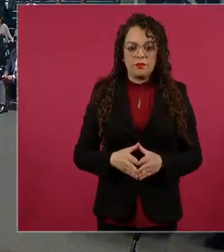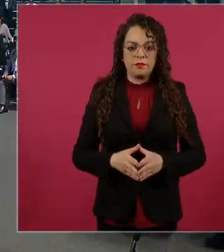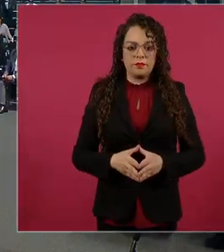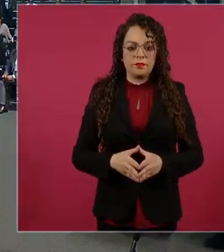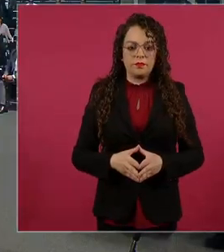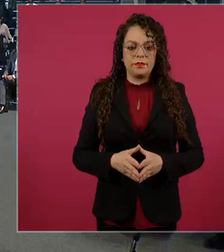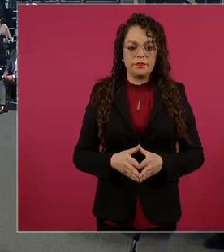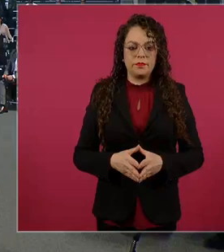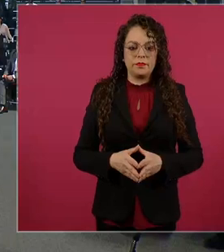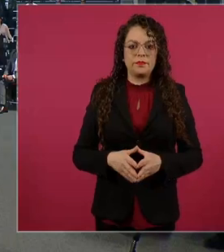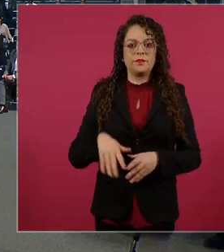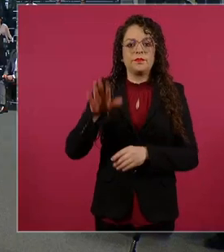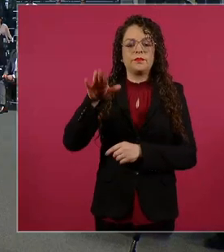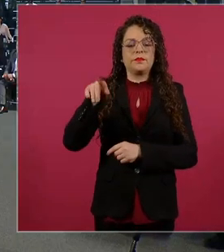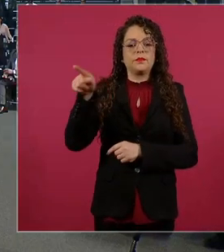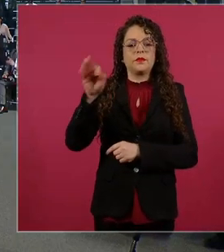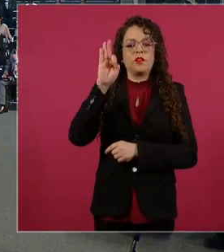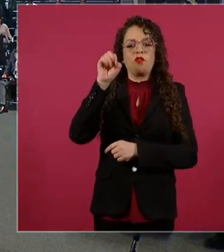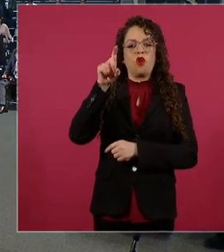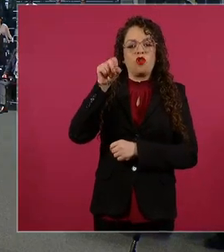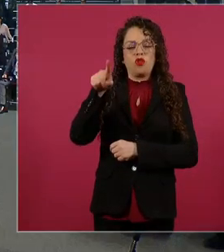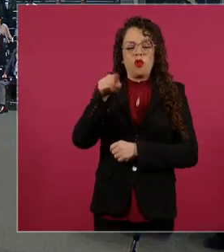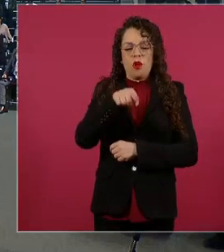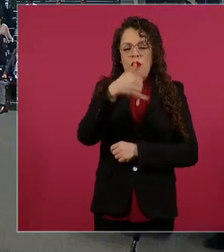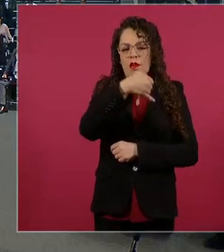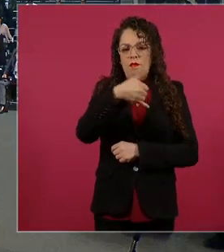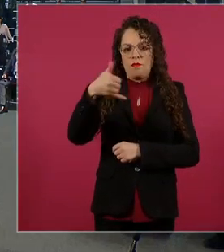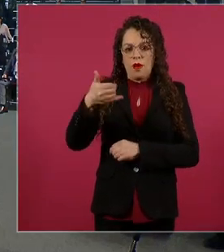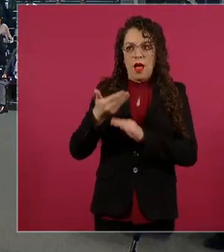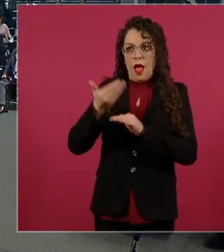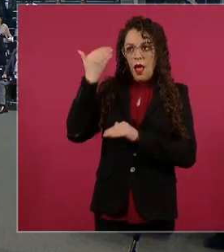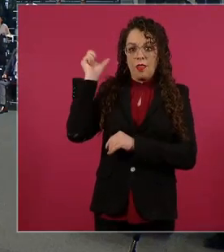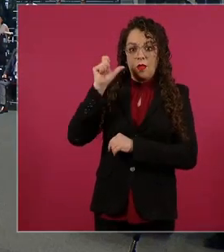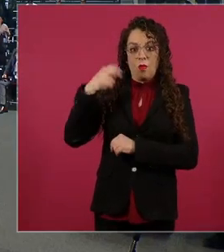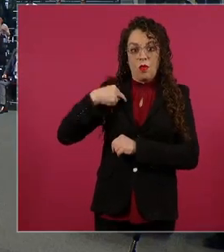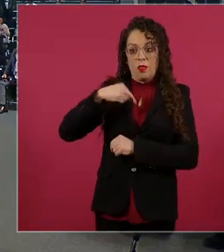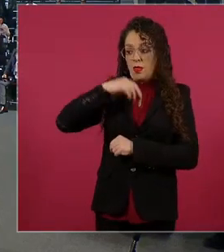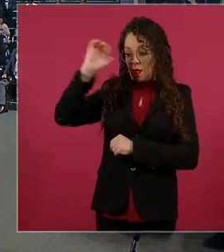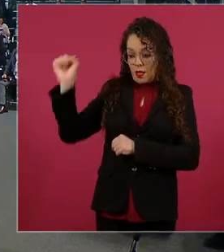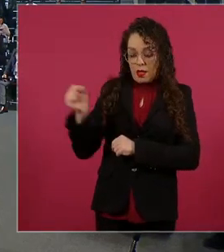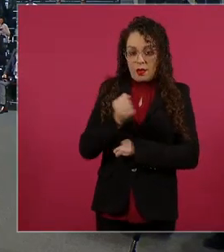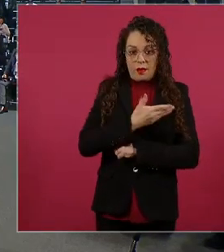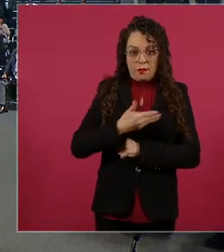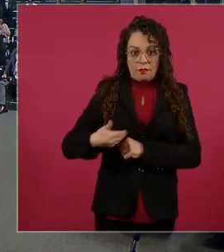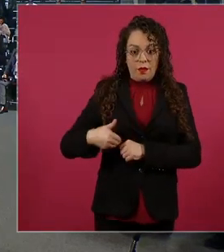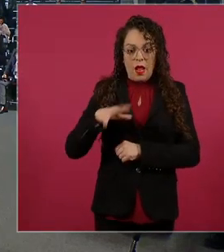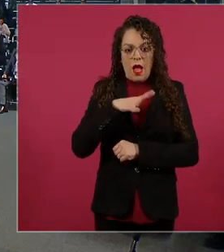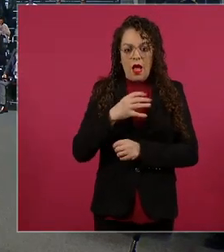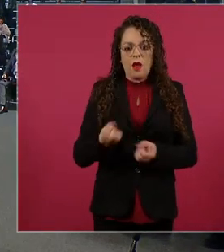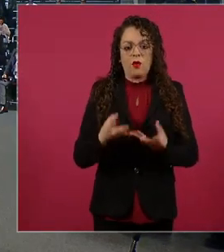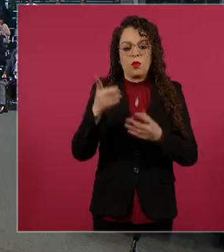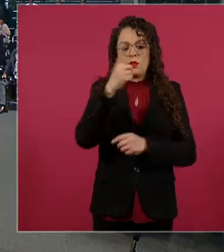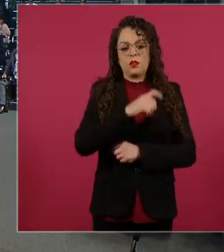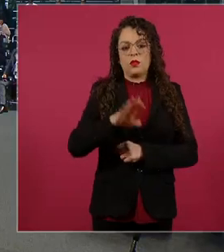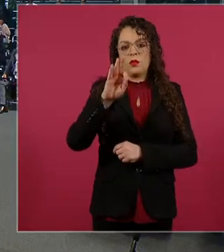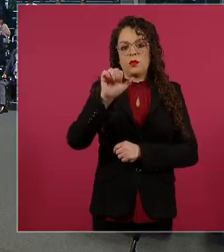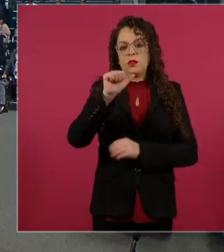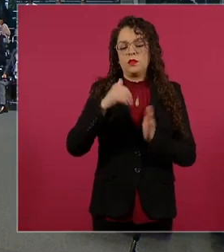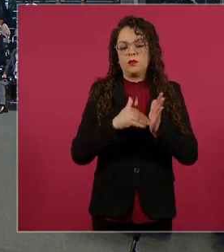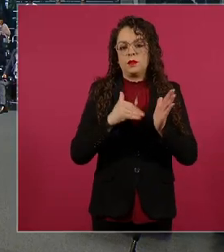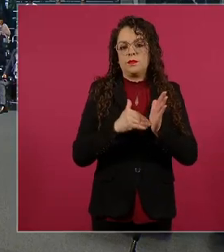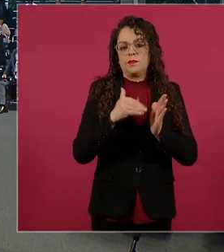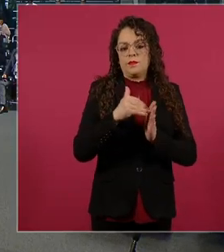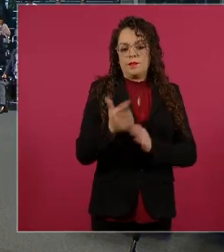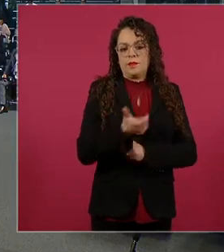Infonavit cuando llegamos y cuánto tiene el Infonavit ahora? El fondo de inversión tenía 146 mil millones de pesos